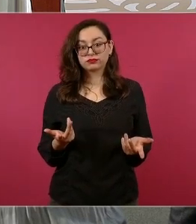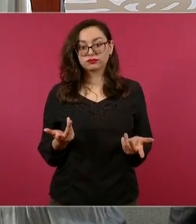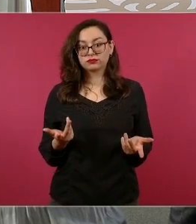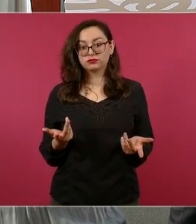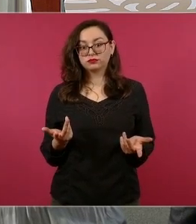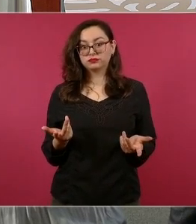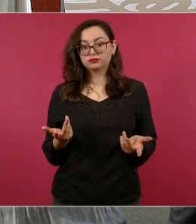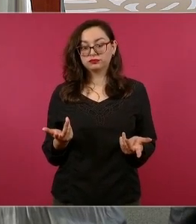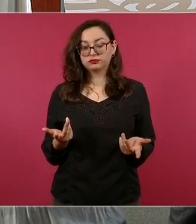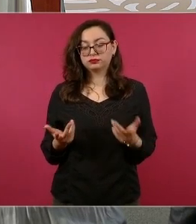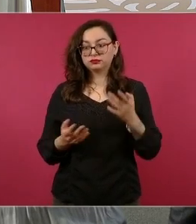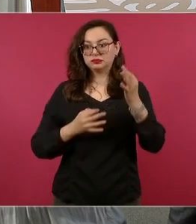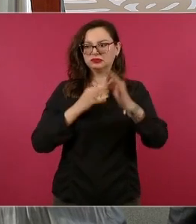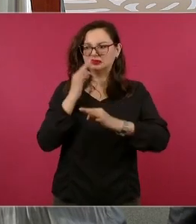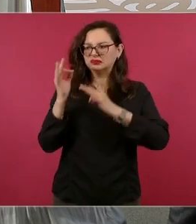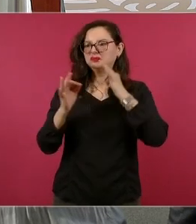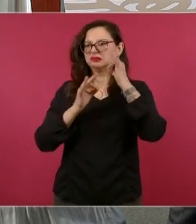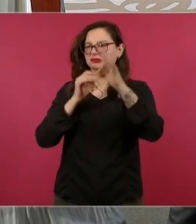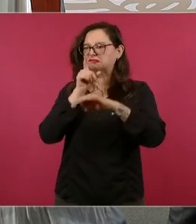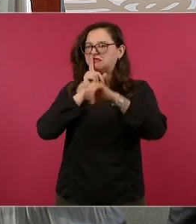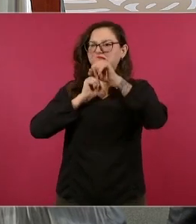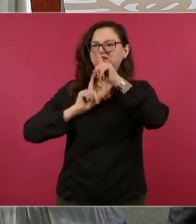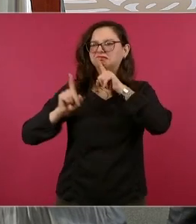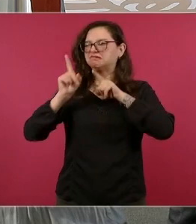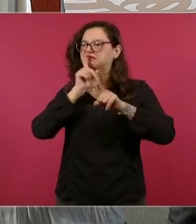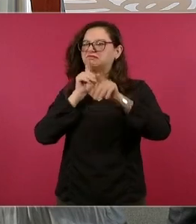aún con el bombardeo de mentiras,